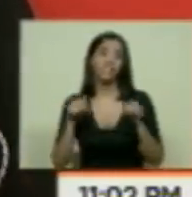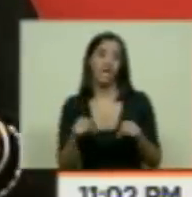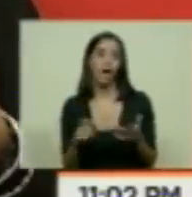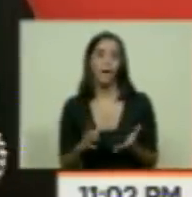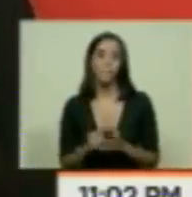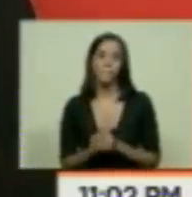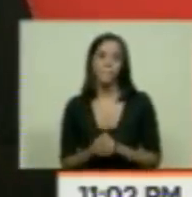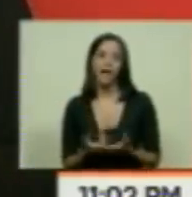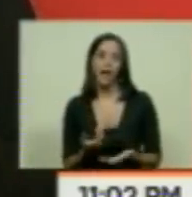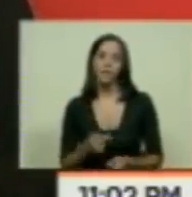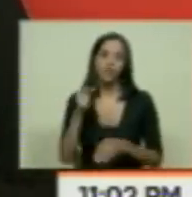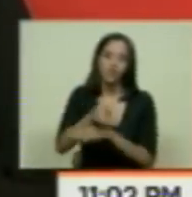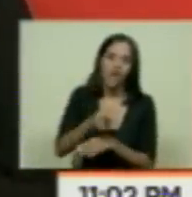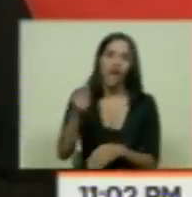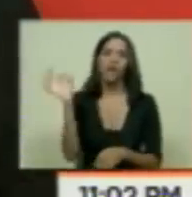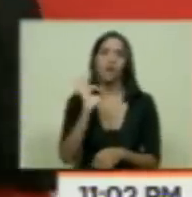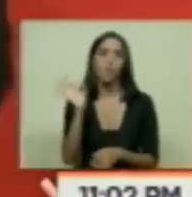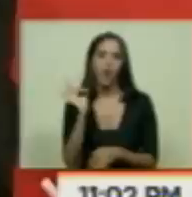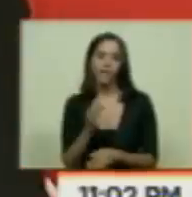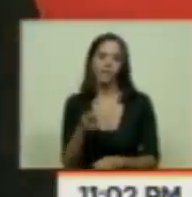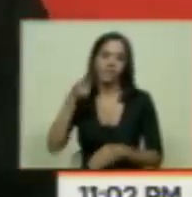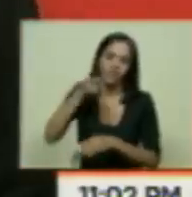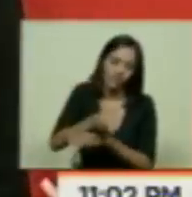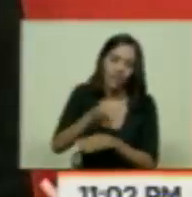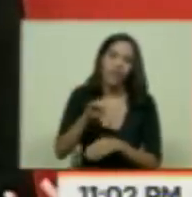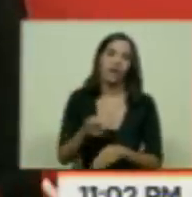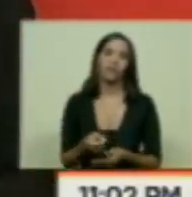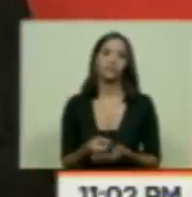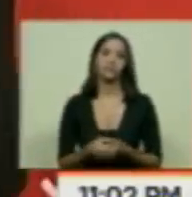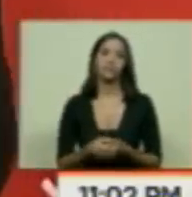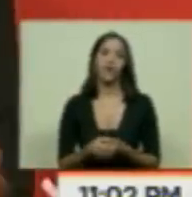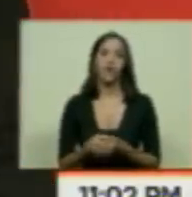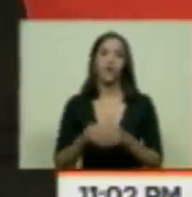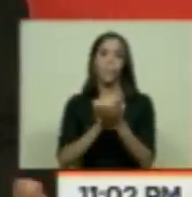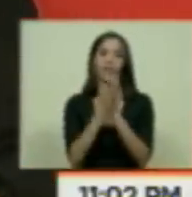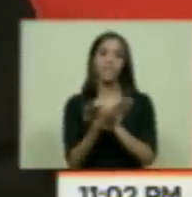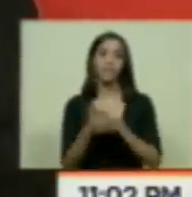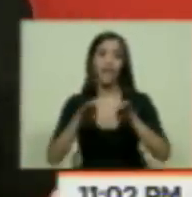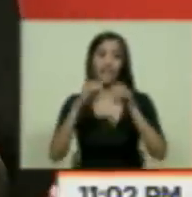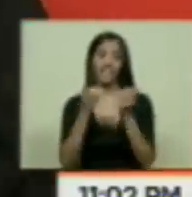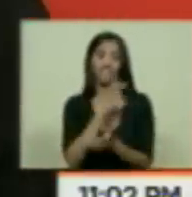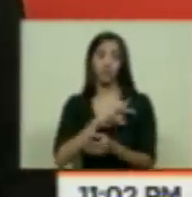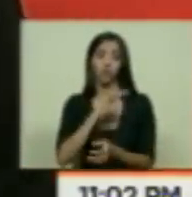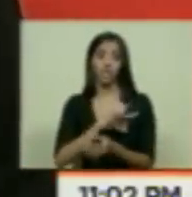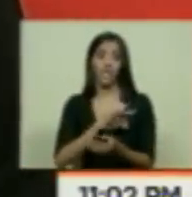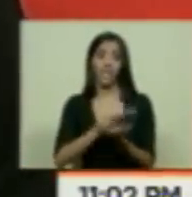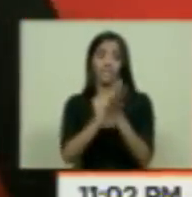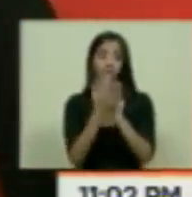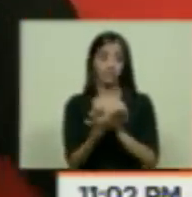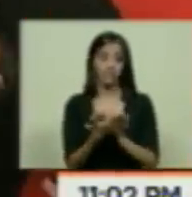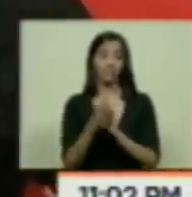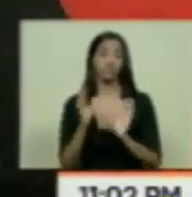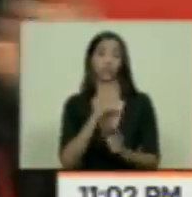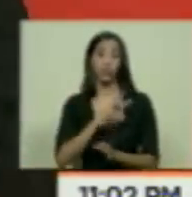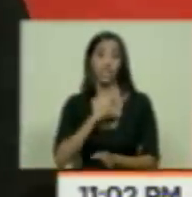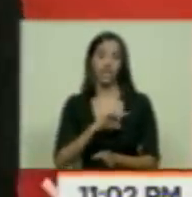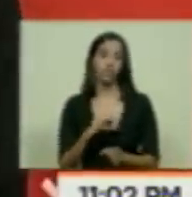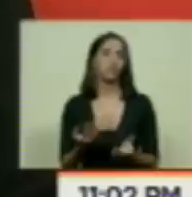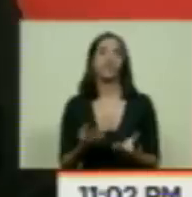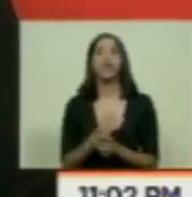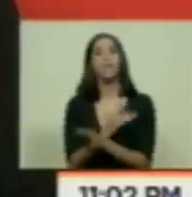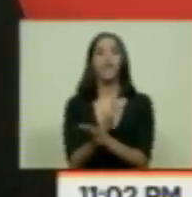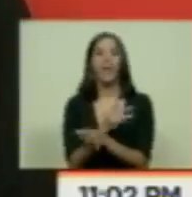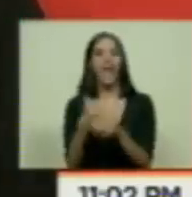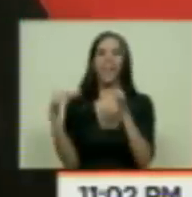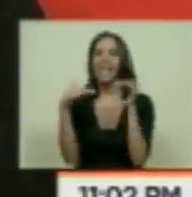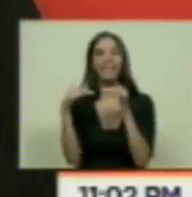con los impuestos, vamos a desaparecer una clase social, porque eso es lo que están apuntando, a terminar de desaparecer una clase social. Bueno, vamos a jugar la guerrita